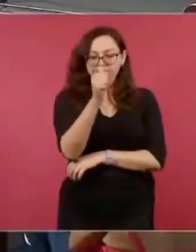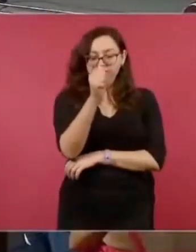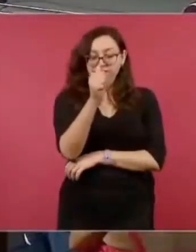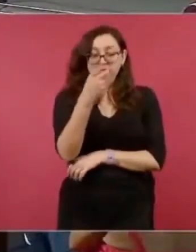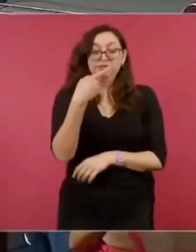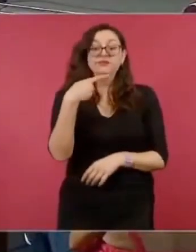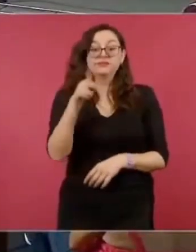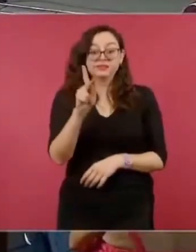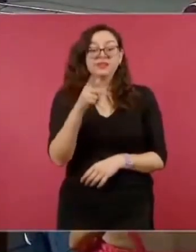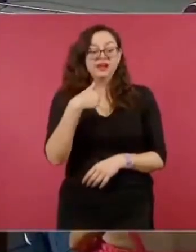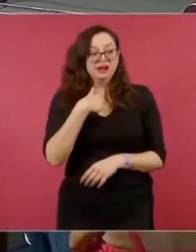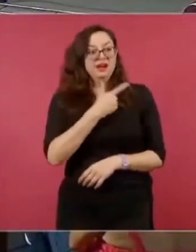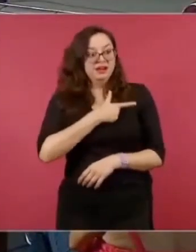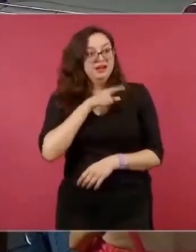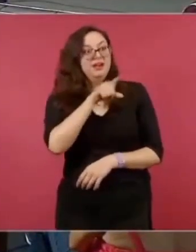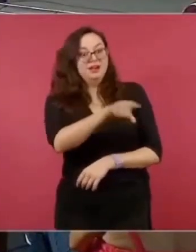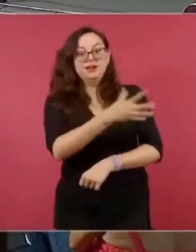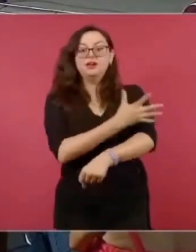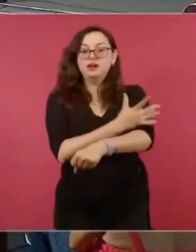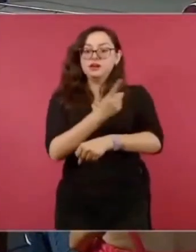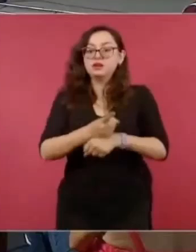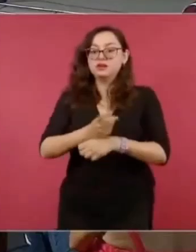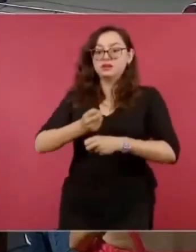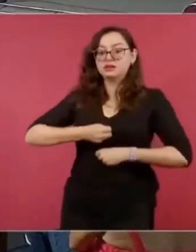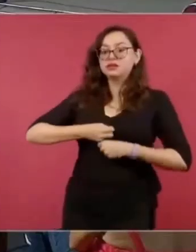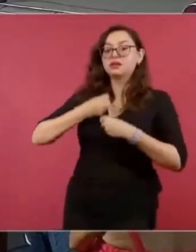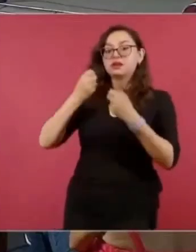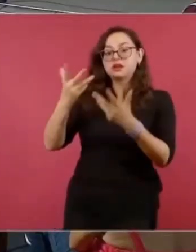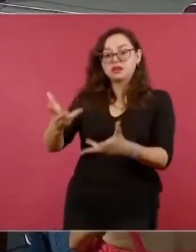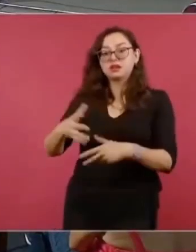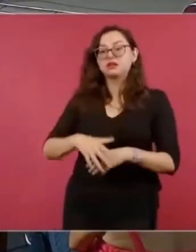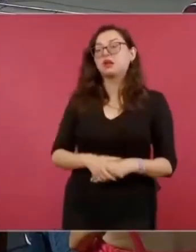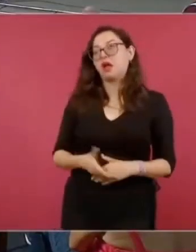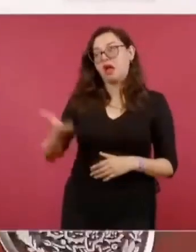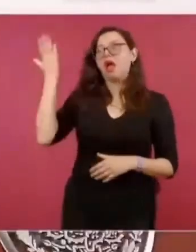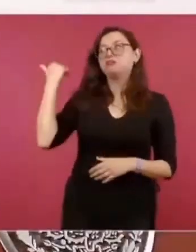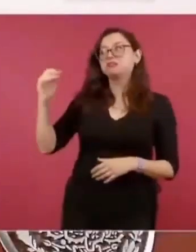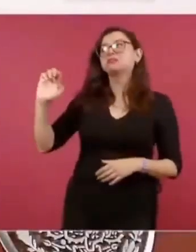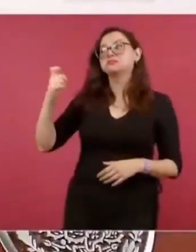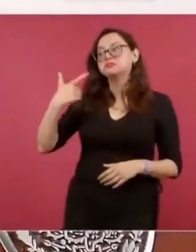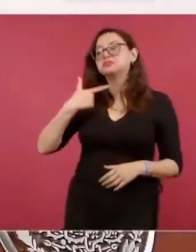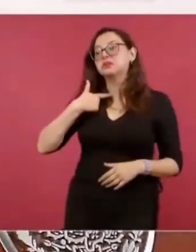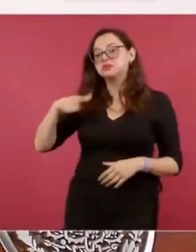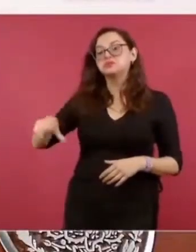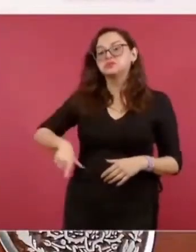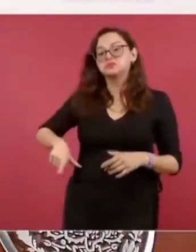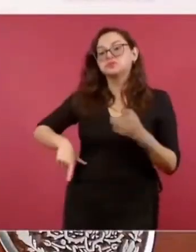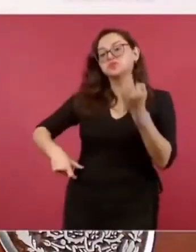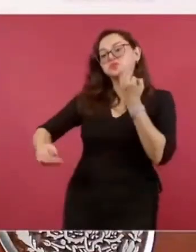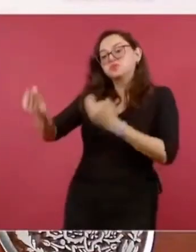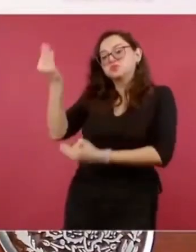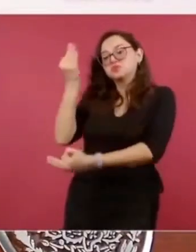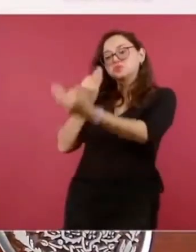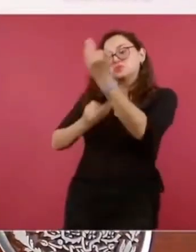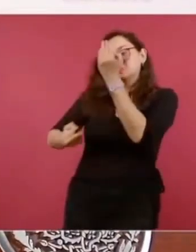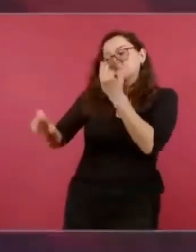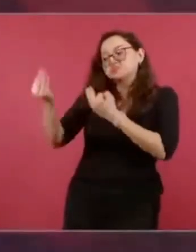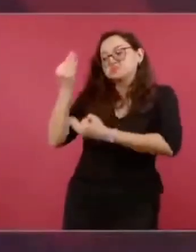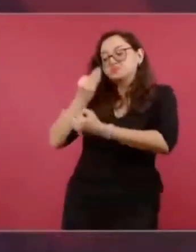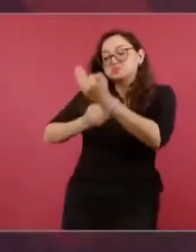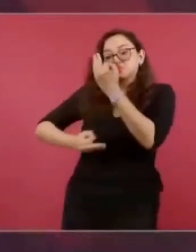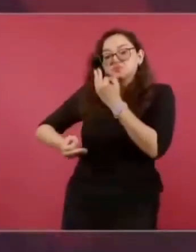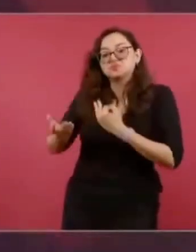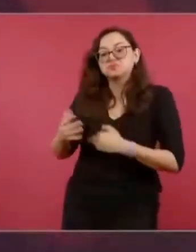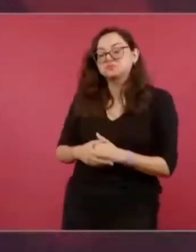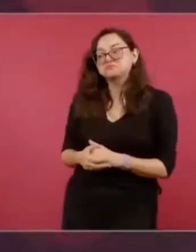pues, esa sinceridad. Decía, es que nos atendían bien,